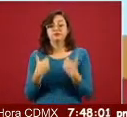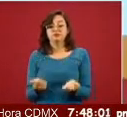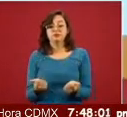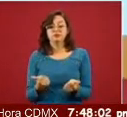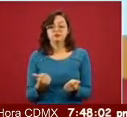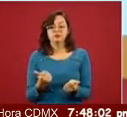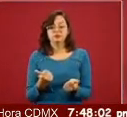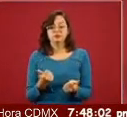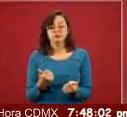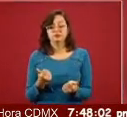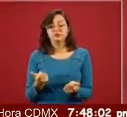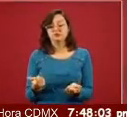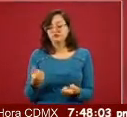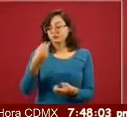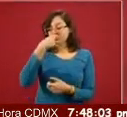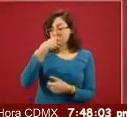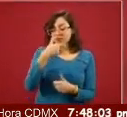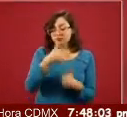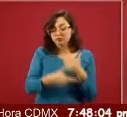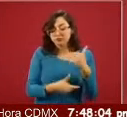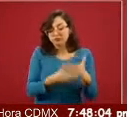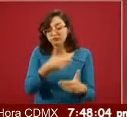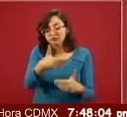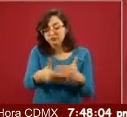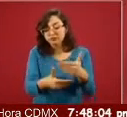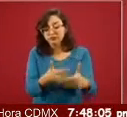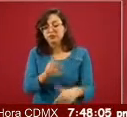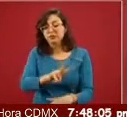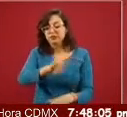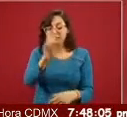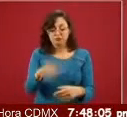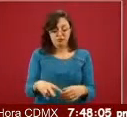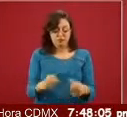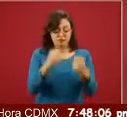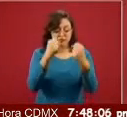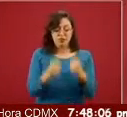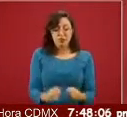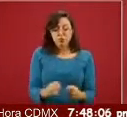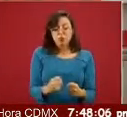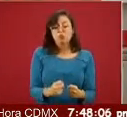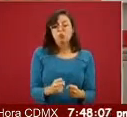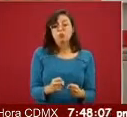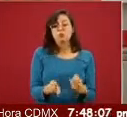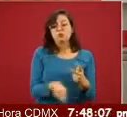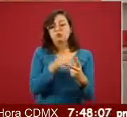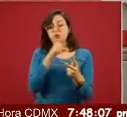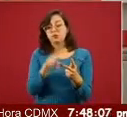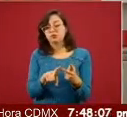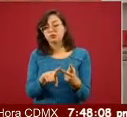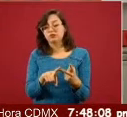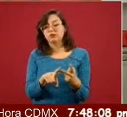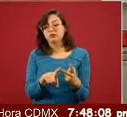tanto progresa la evidencia científica, en qué momento hay certezas, en qué momento hay